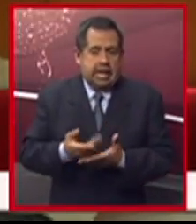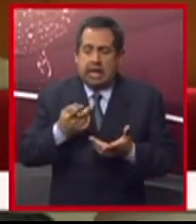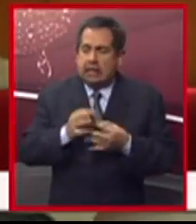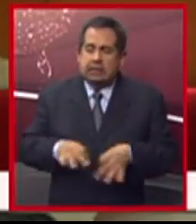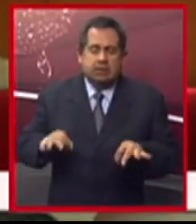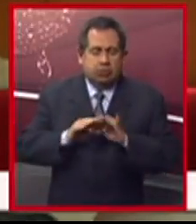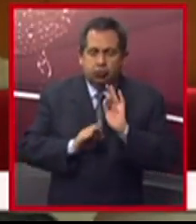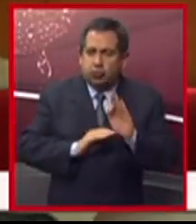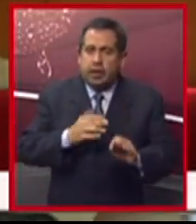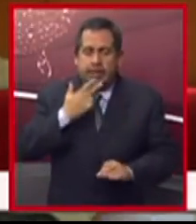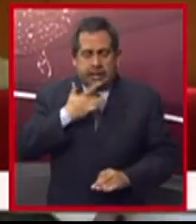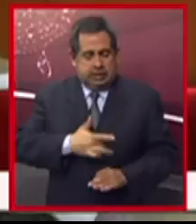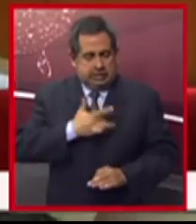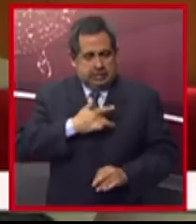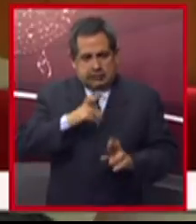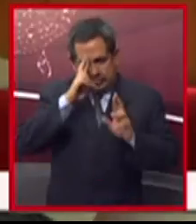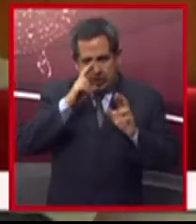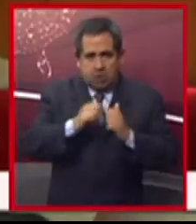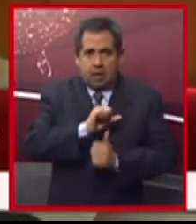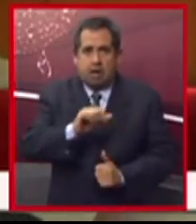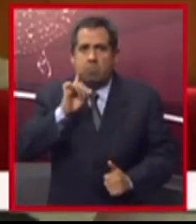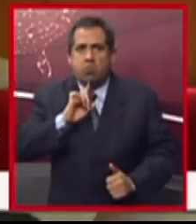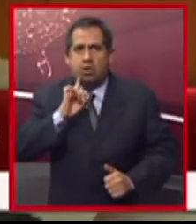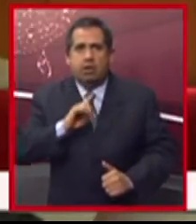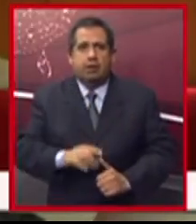trato humano y digno para las mujeres.